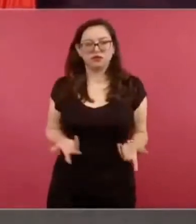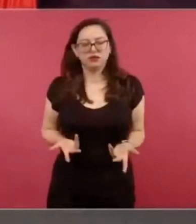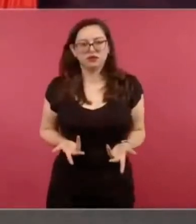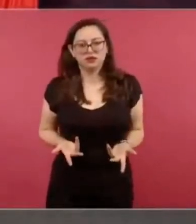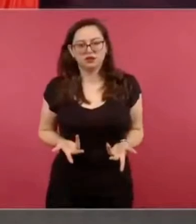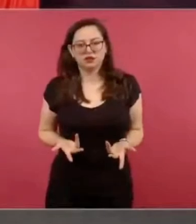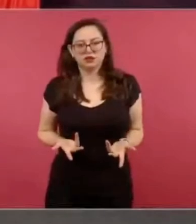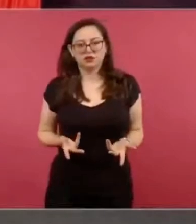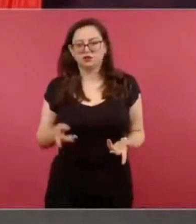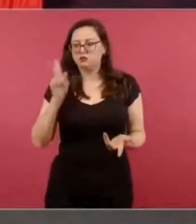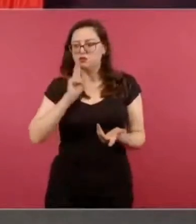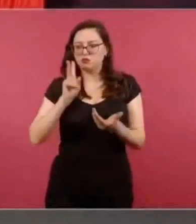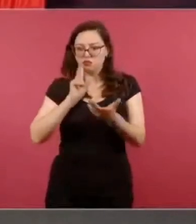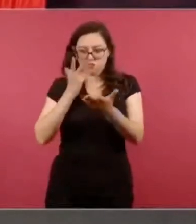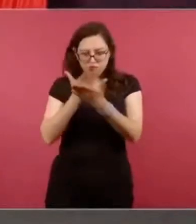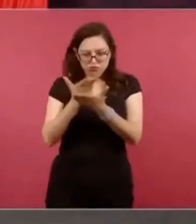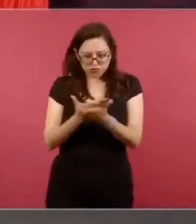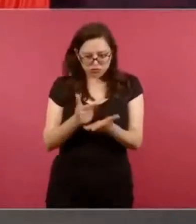sin pruebas,